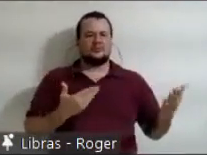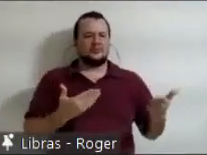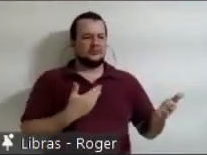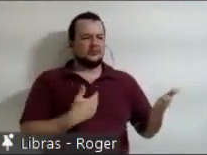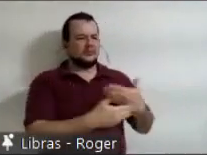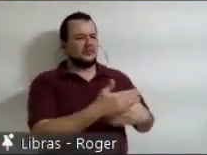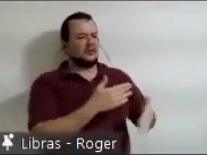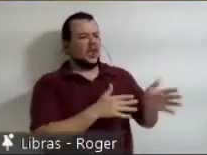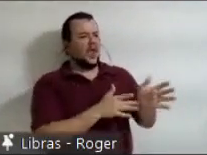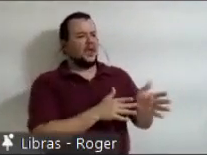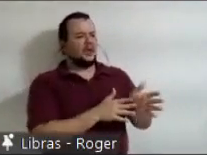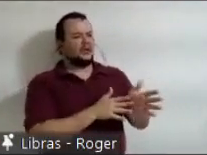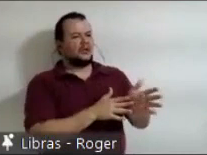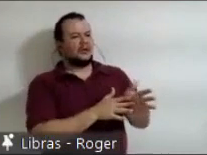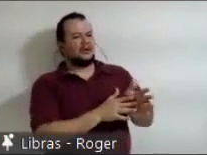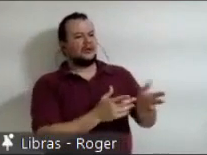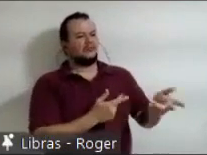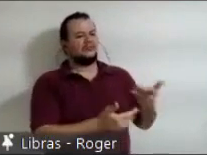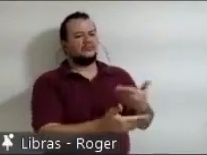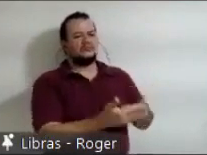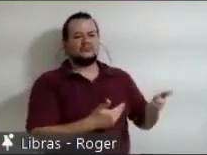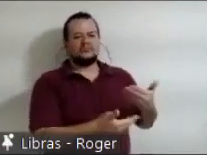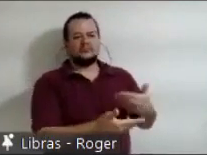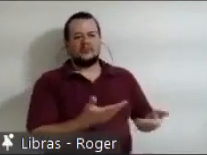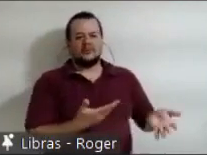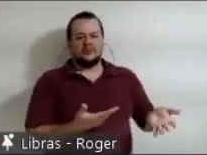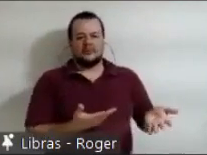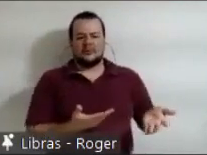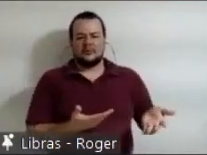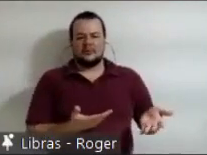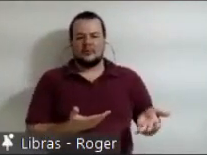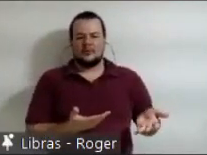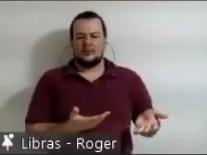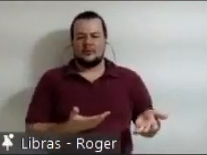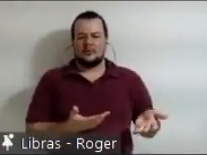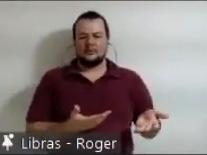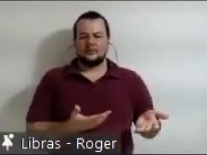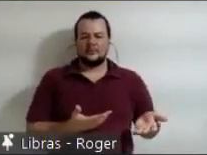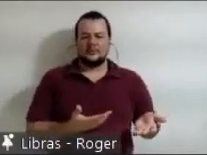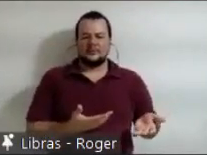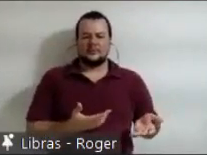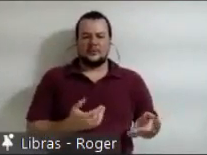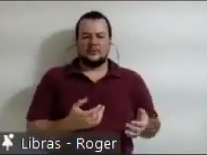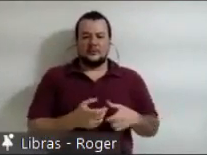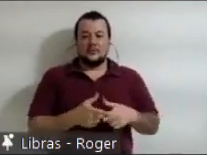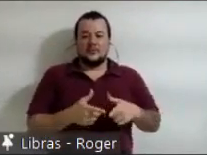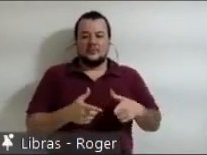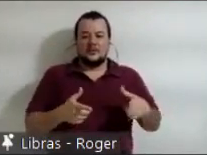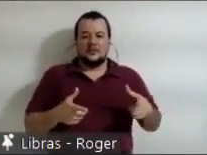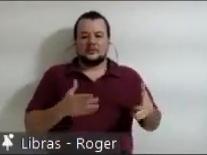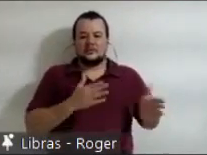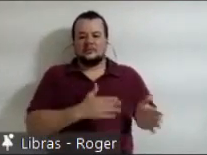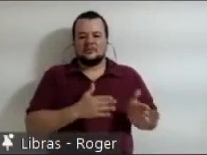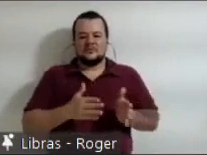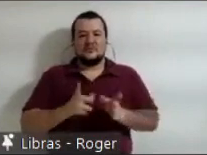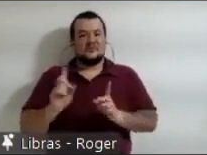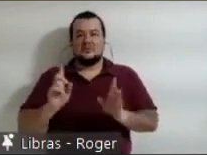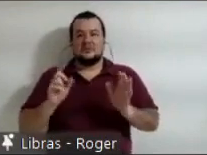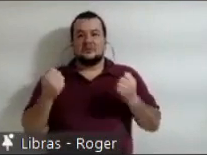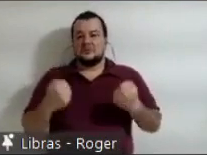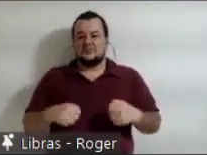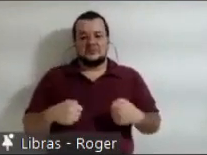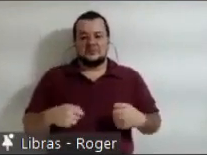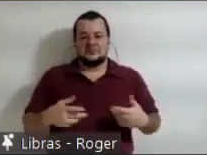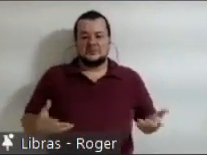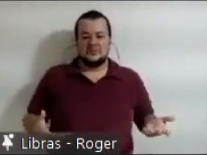un proceso que es innecesario porque motivo esconder las preguntas